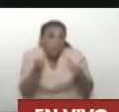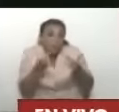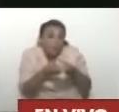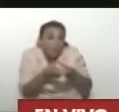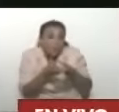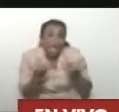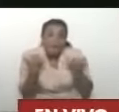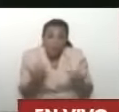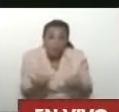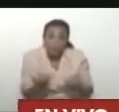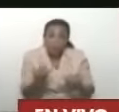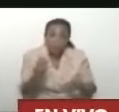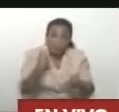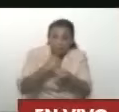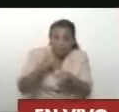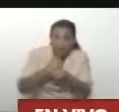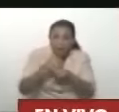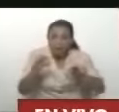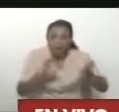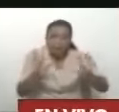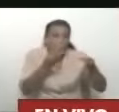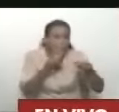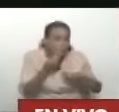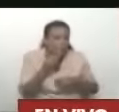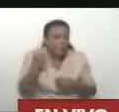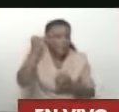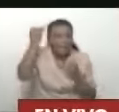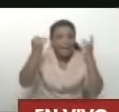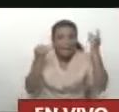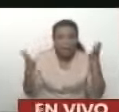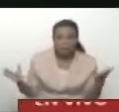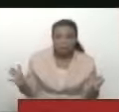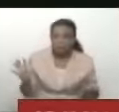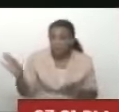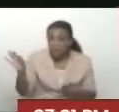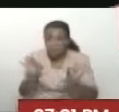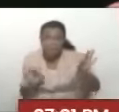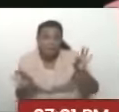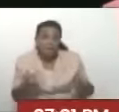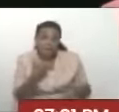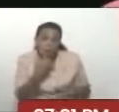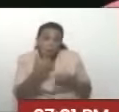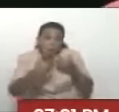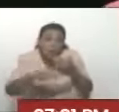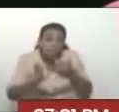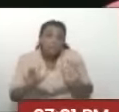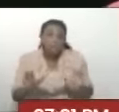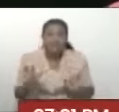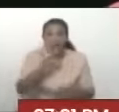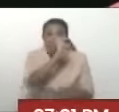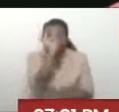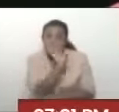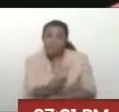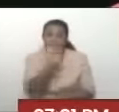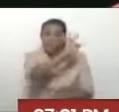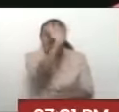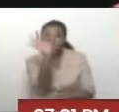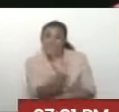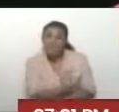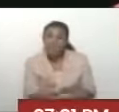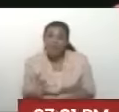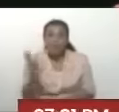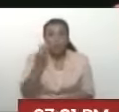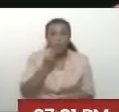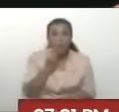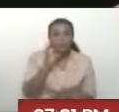hacen actualmente vida a nivel nacional, juveniles, y que próximamente quizás sea la Federación de la